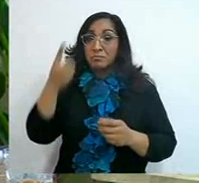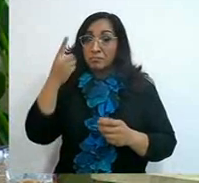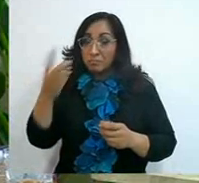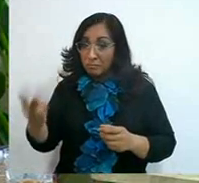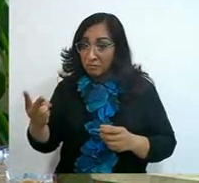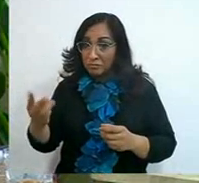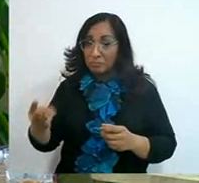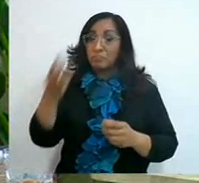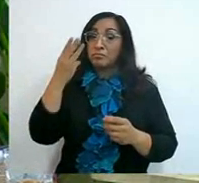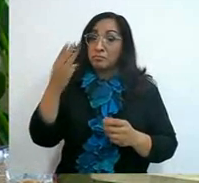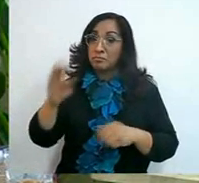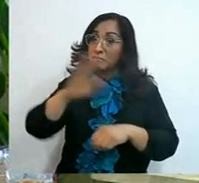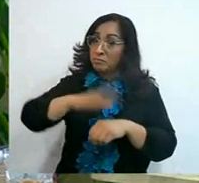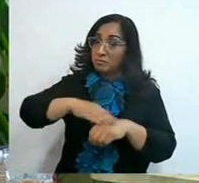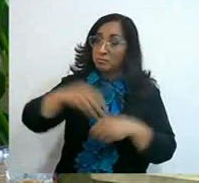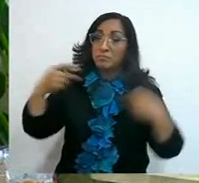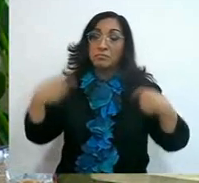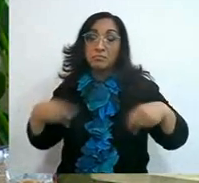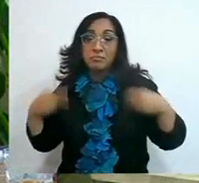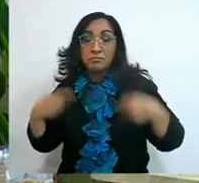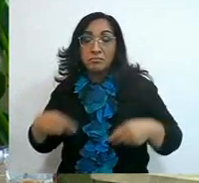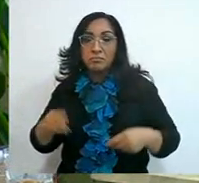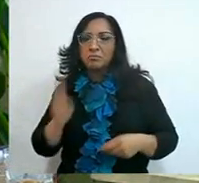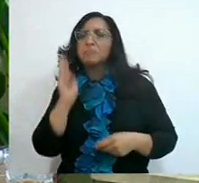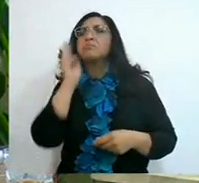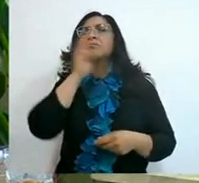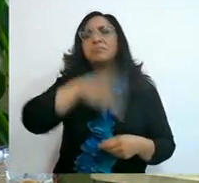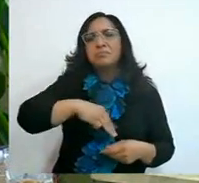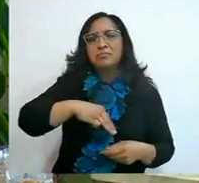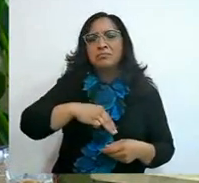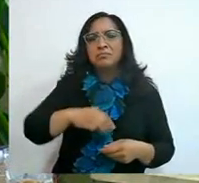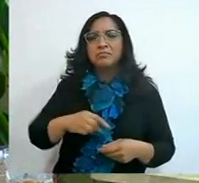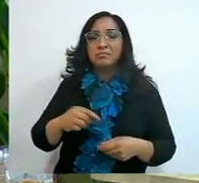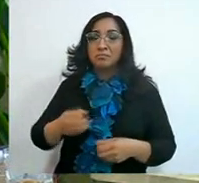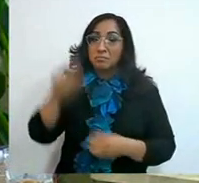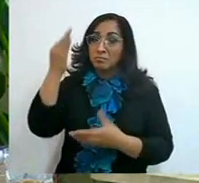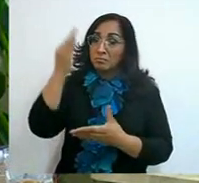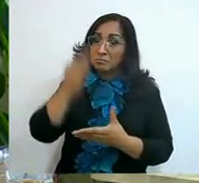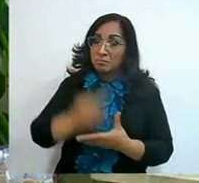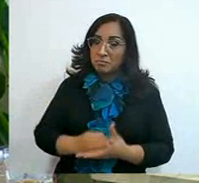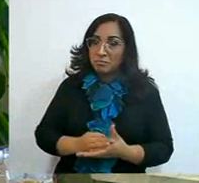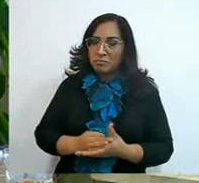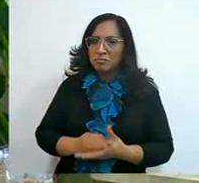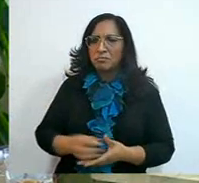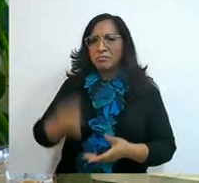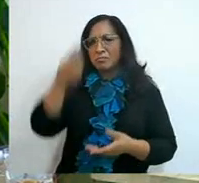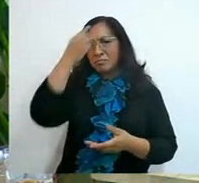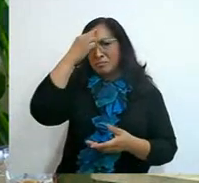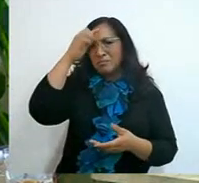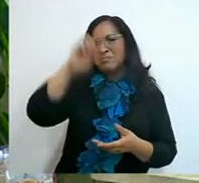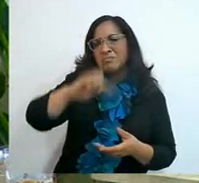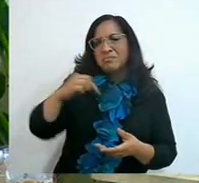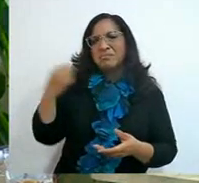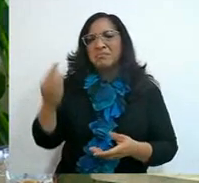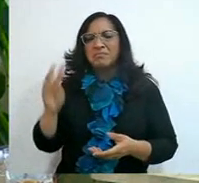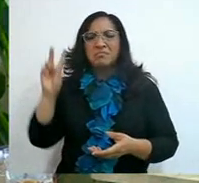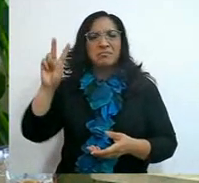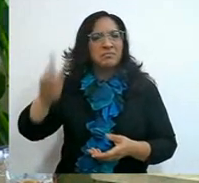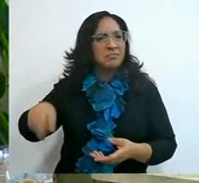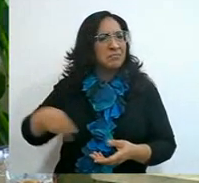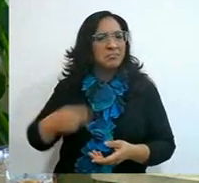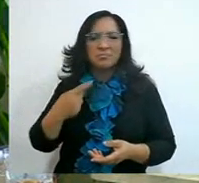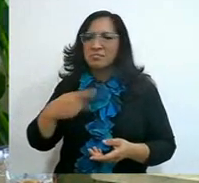dos o más personas. Falso, que solamente aparenta ser real o no